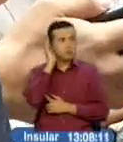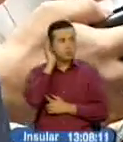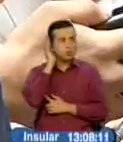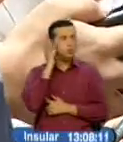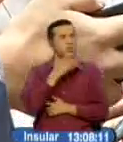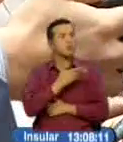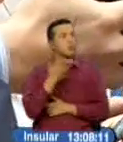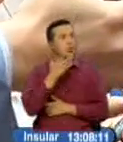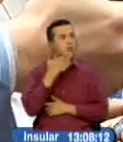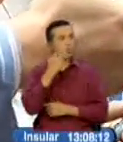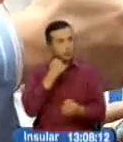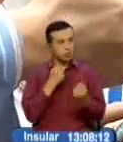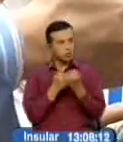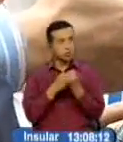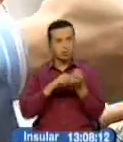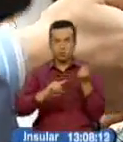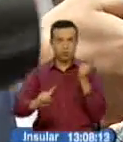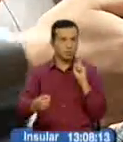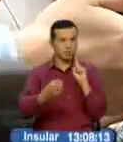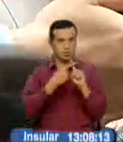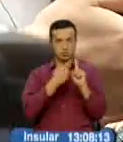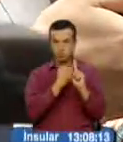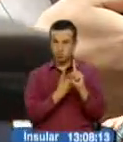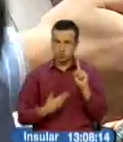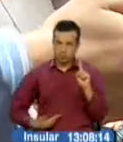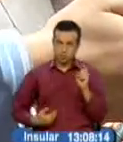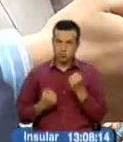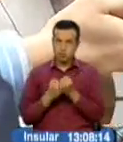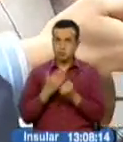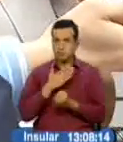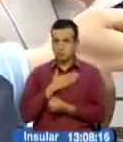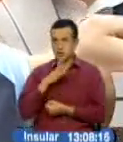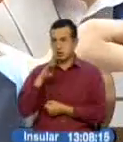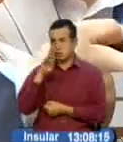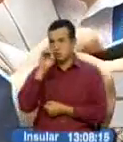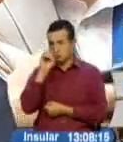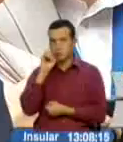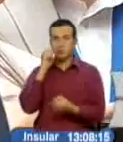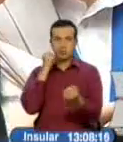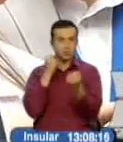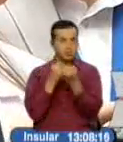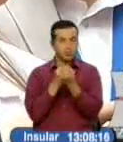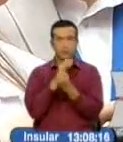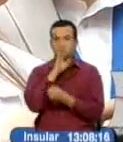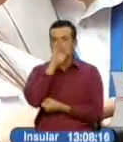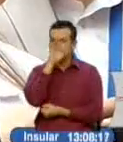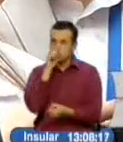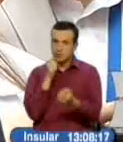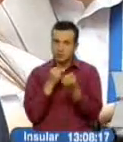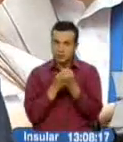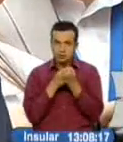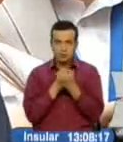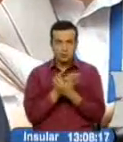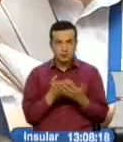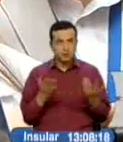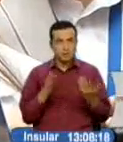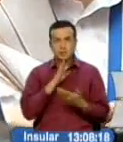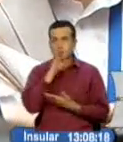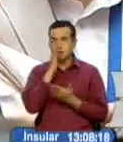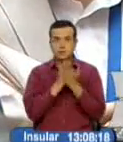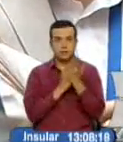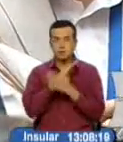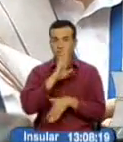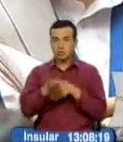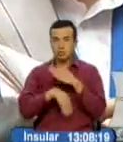está para acompañar en primer lugar al presidente, que es mi esposo, para apoyarlo en todo momento y para estar al servicio de